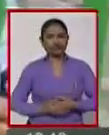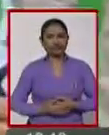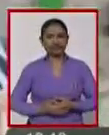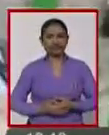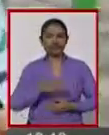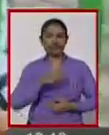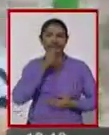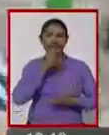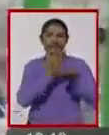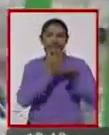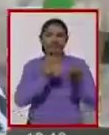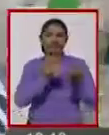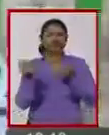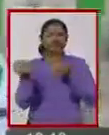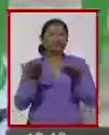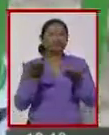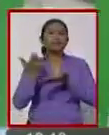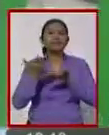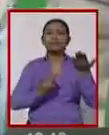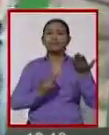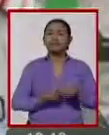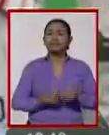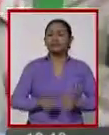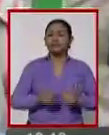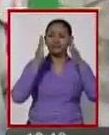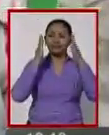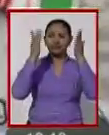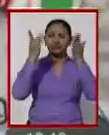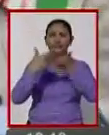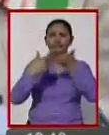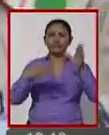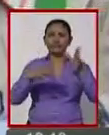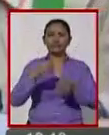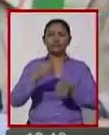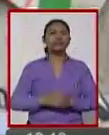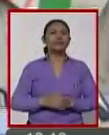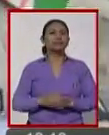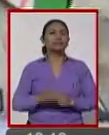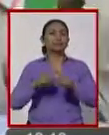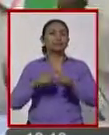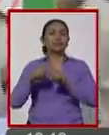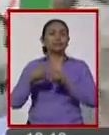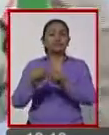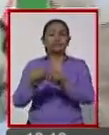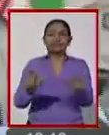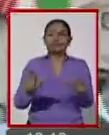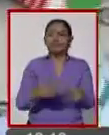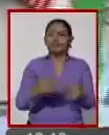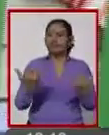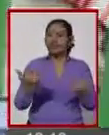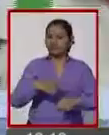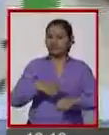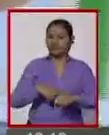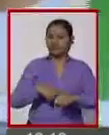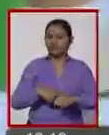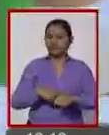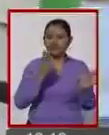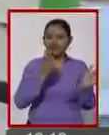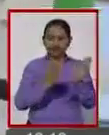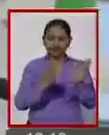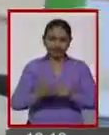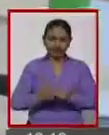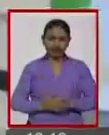Son los guardias que están en servicio. ¿Qué pasa con la vigilancia que realizan en los parques y diferentes lugares? Por el momento todavía se está